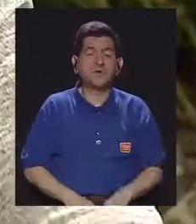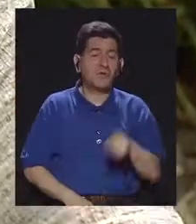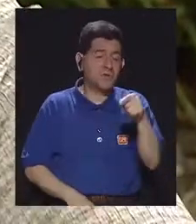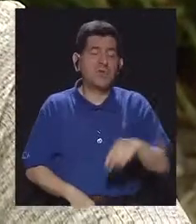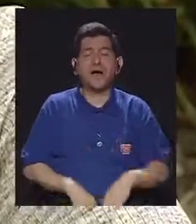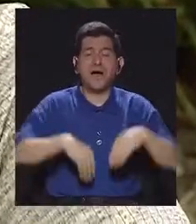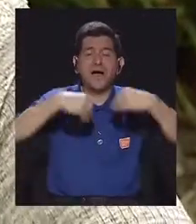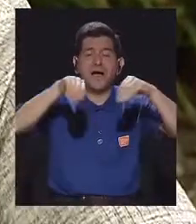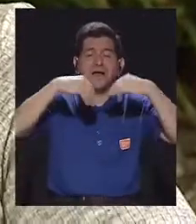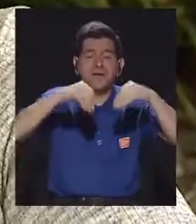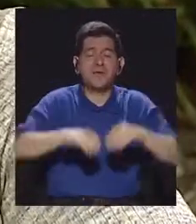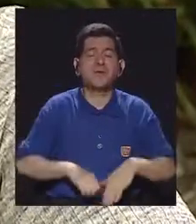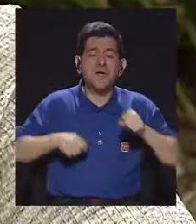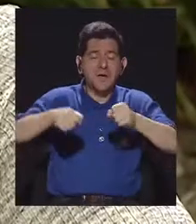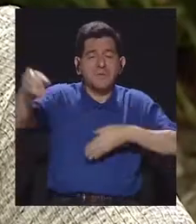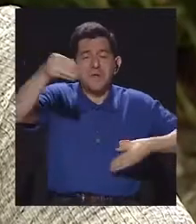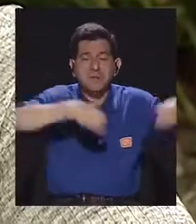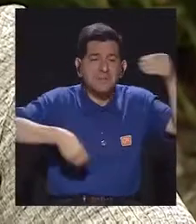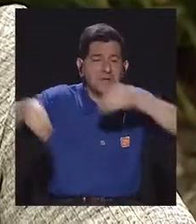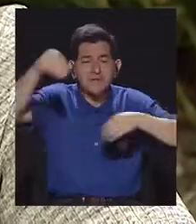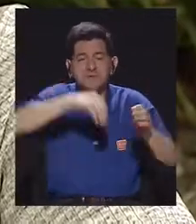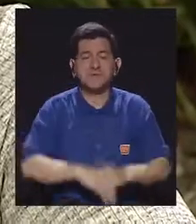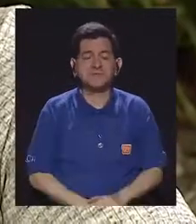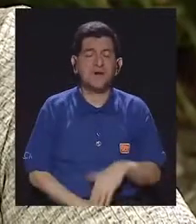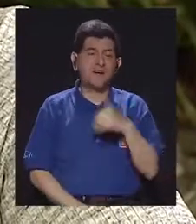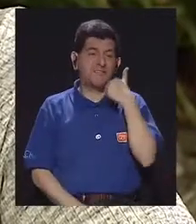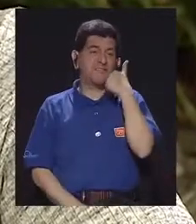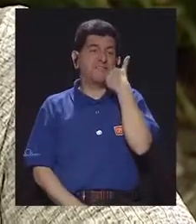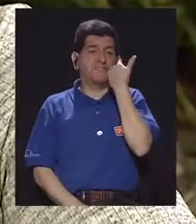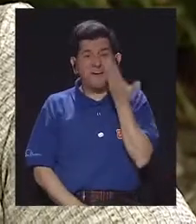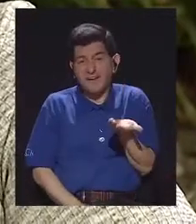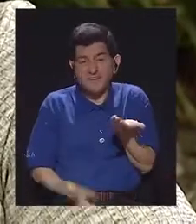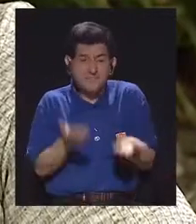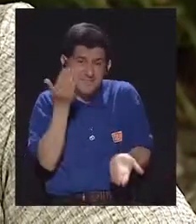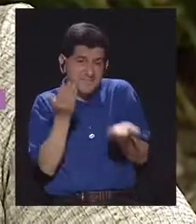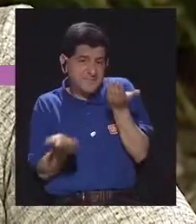paquetitos que me venden ahí en los supermercados, y por facilidad